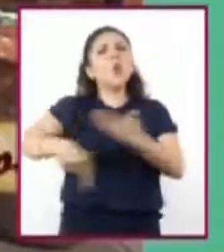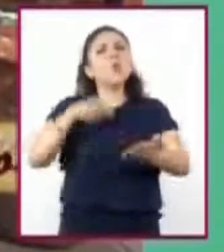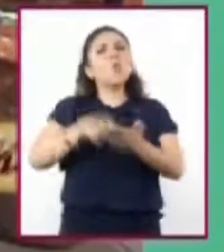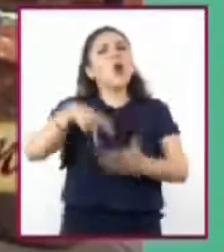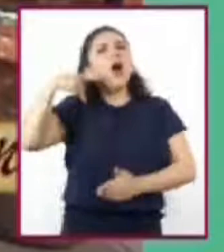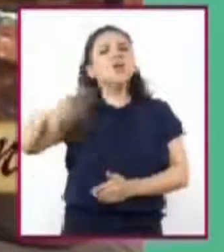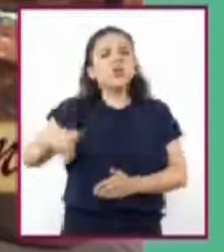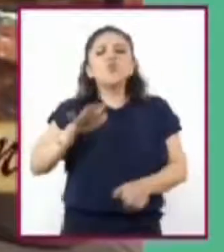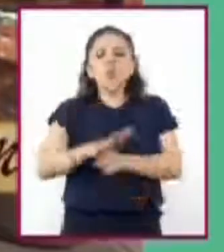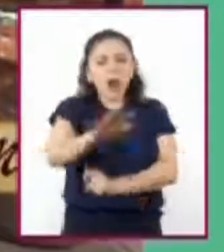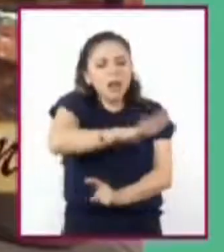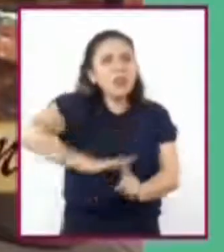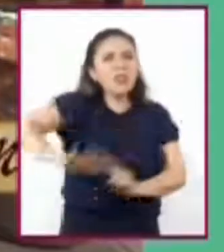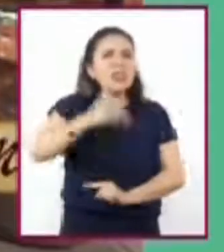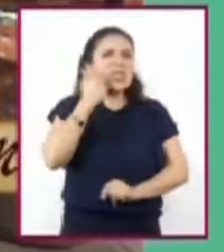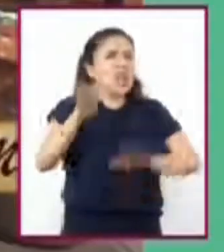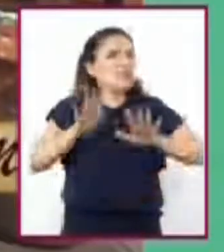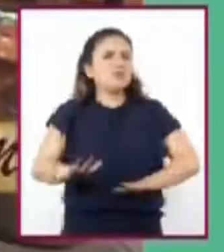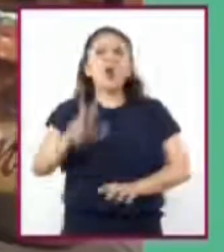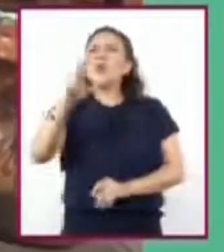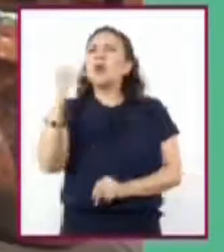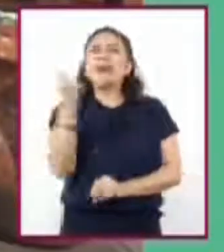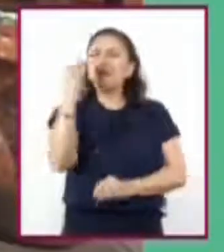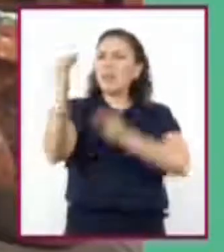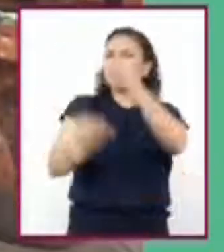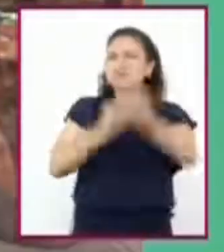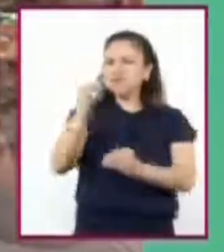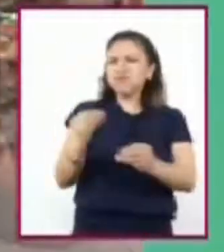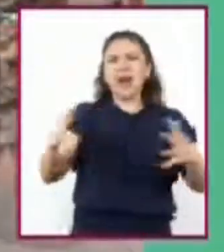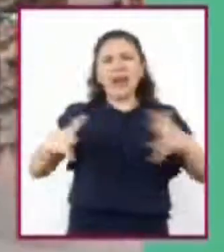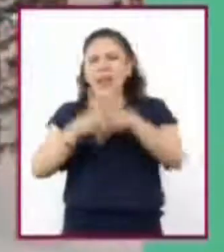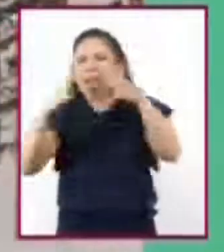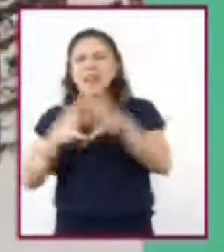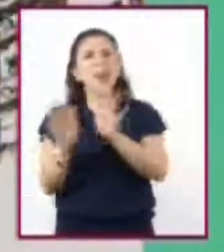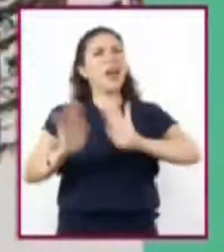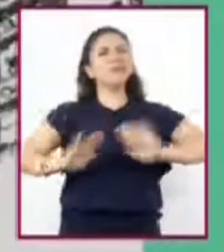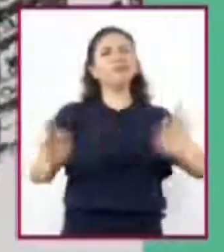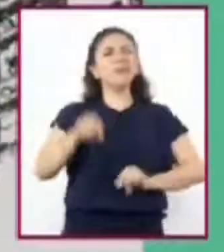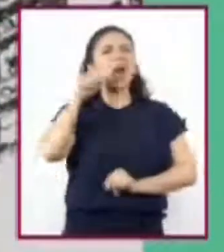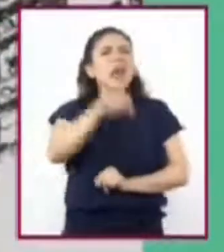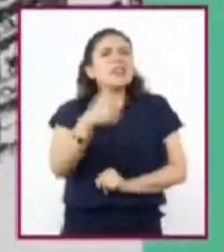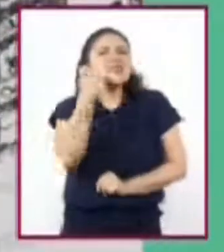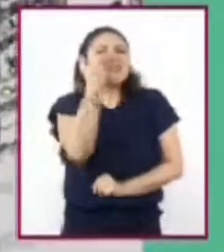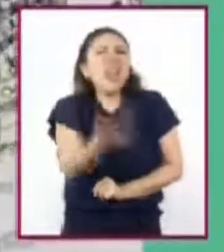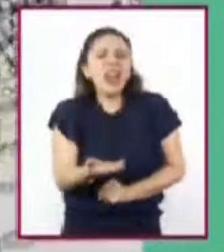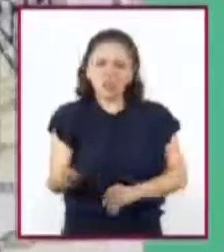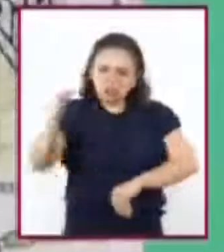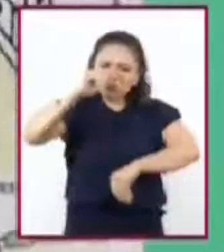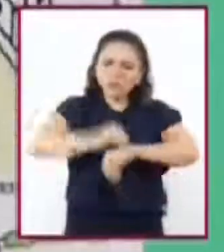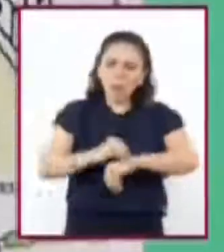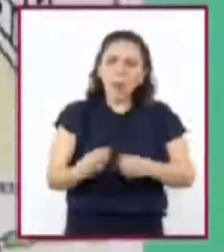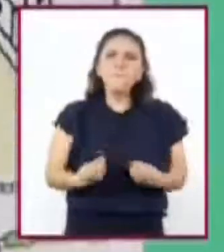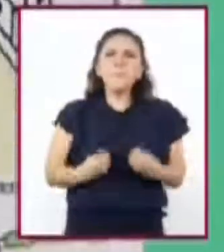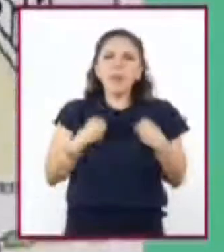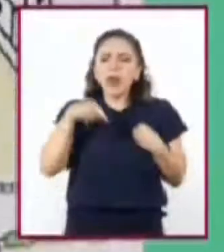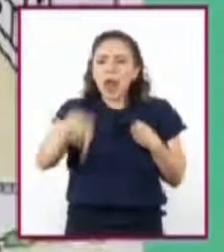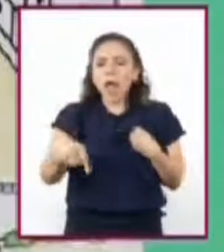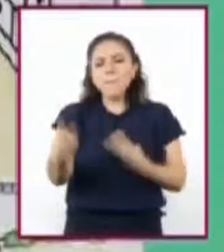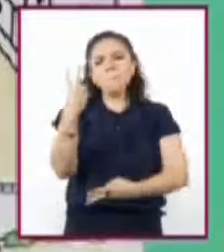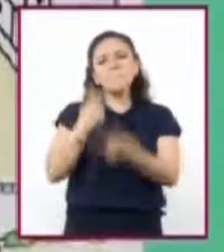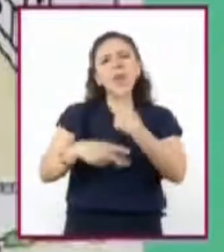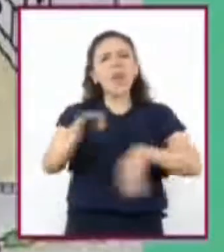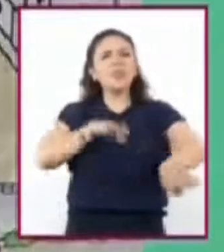territorio determinado. No va a luchar, no va a enfrentar grupos indígenas. Tiene por miras establecerse allí y enriquecerse